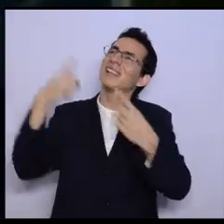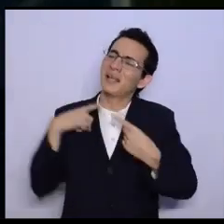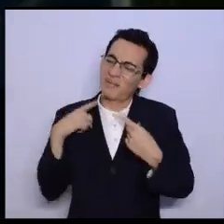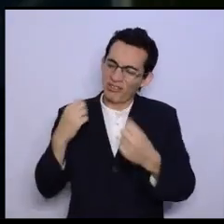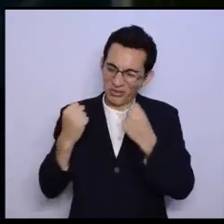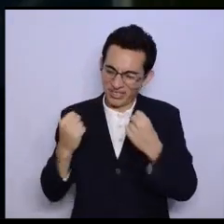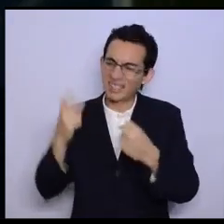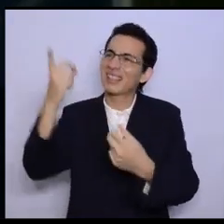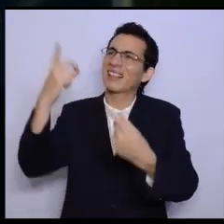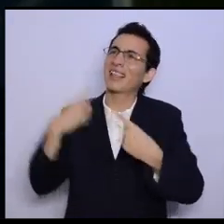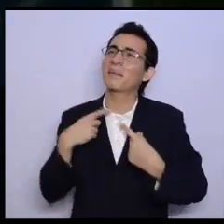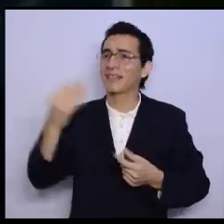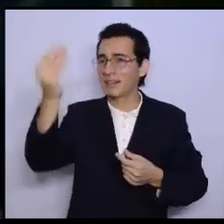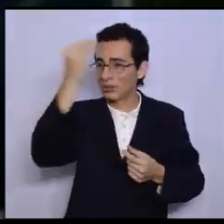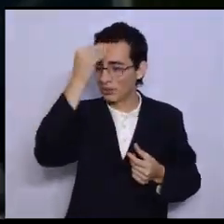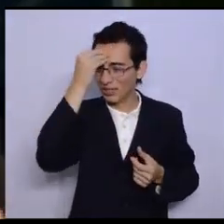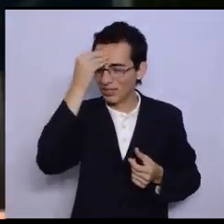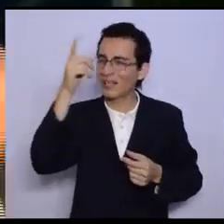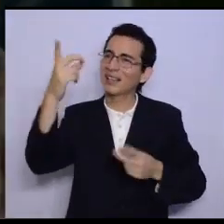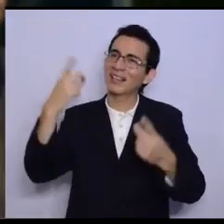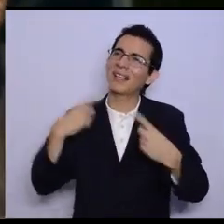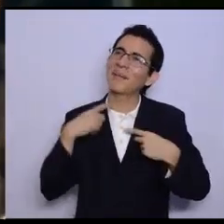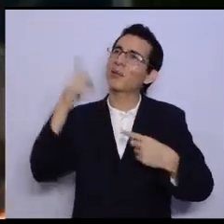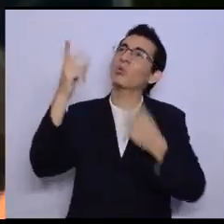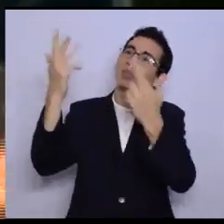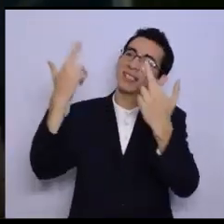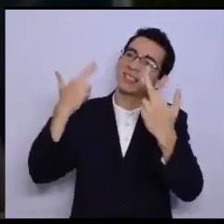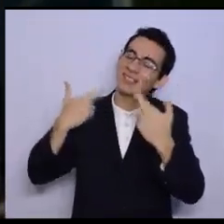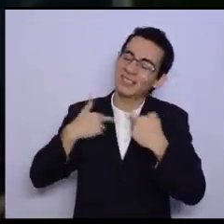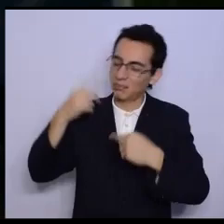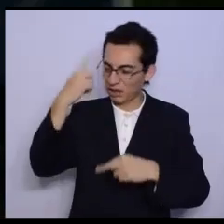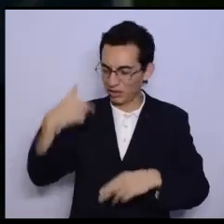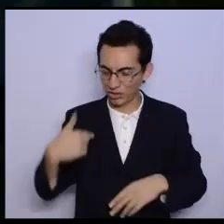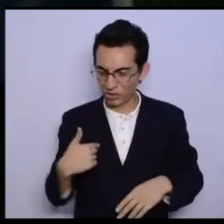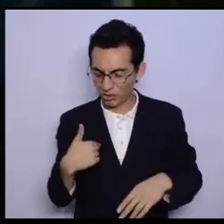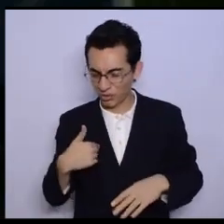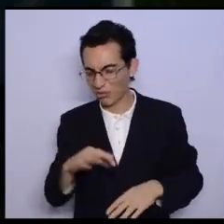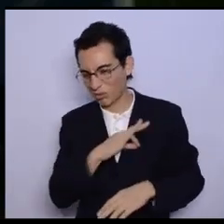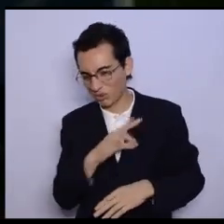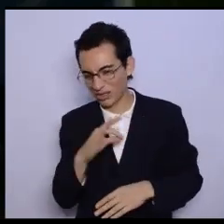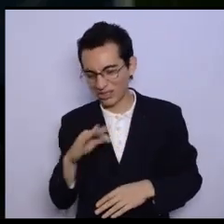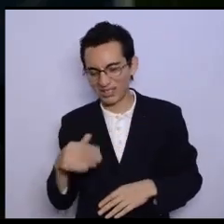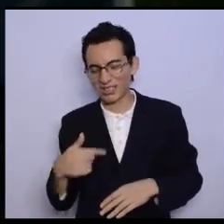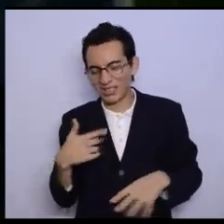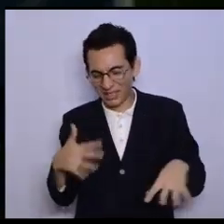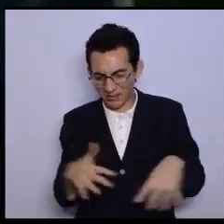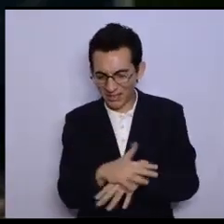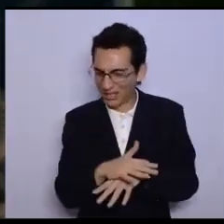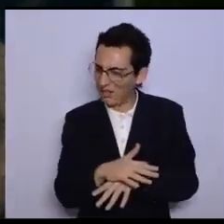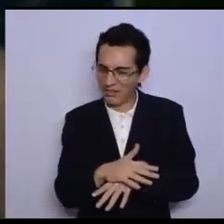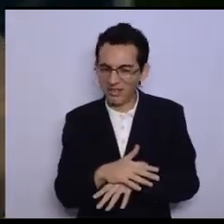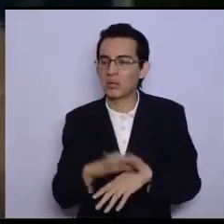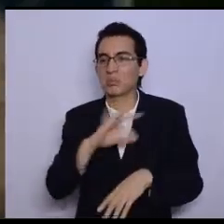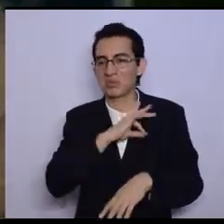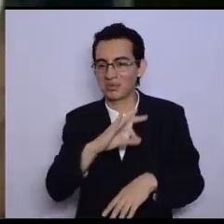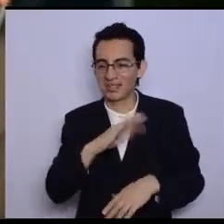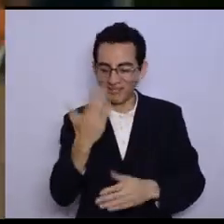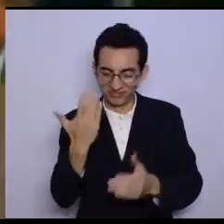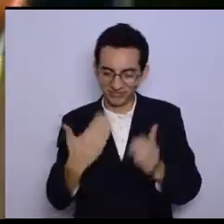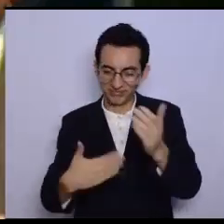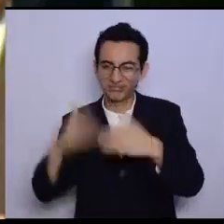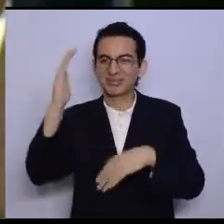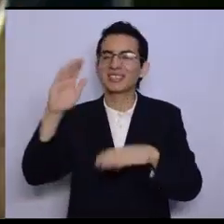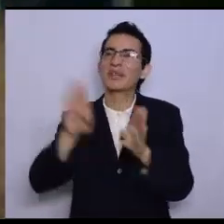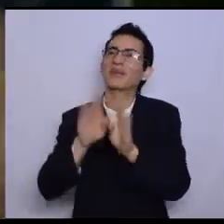tu gracia que me capacita para enfrentar esta situación y salir victorioso al final. ¿Qué es lo que Dios